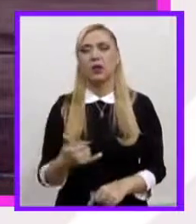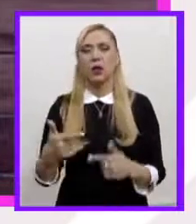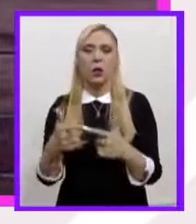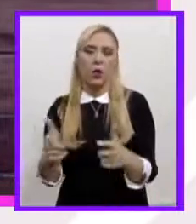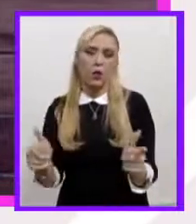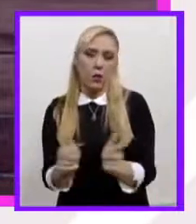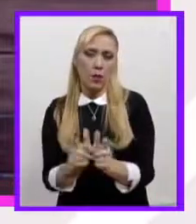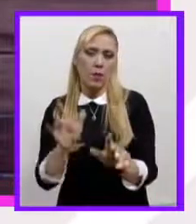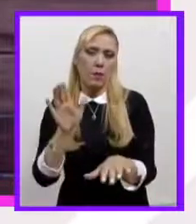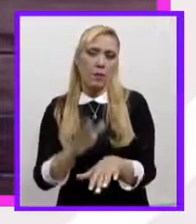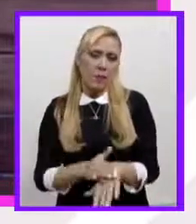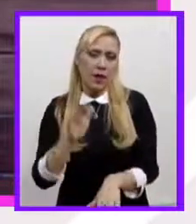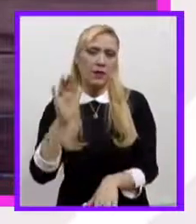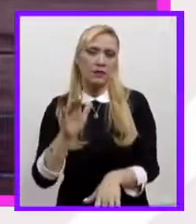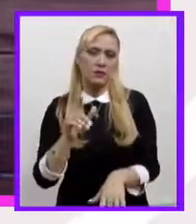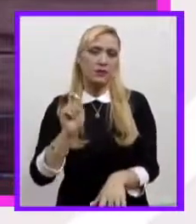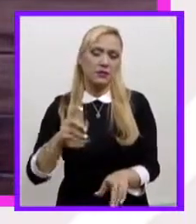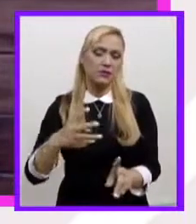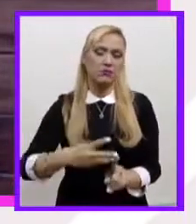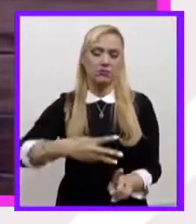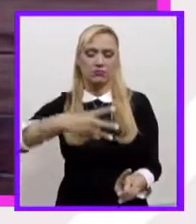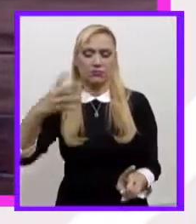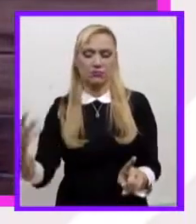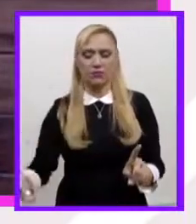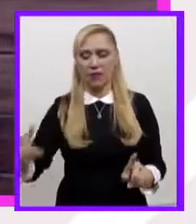grupos LGBT.